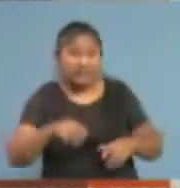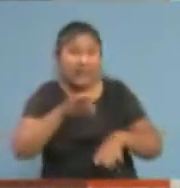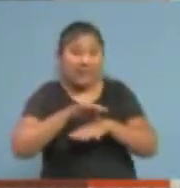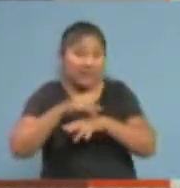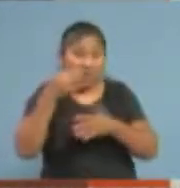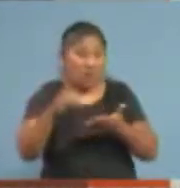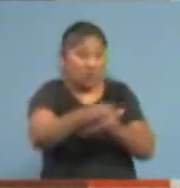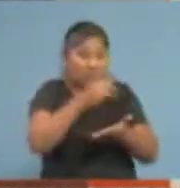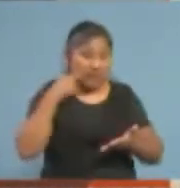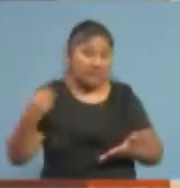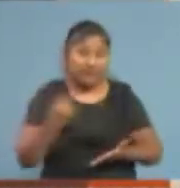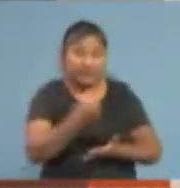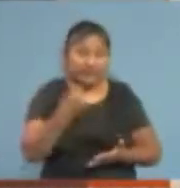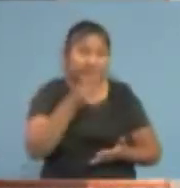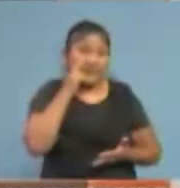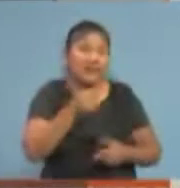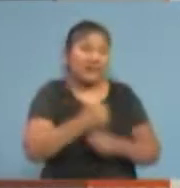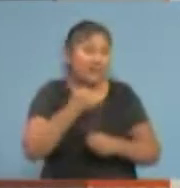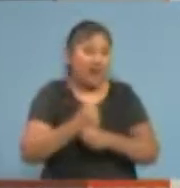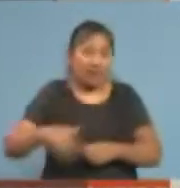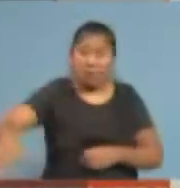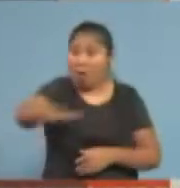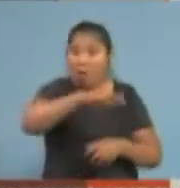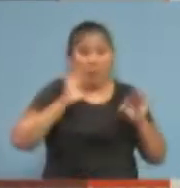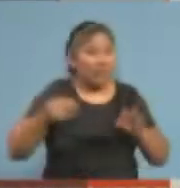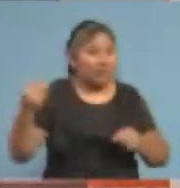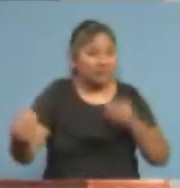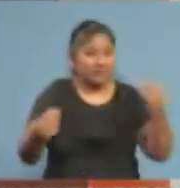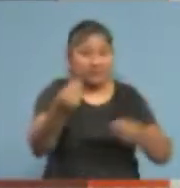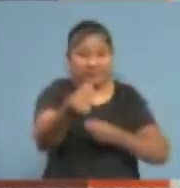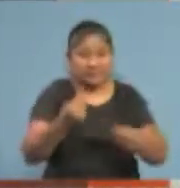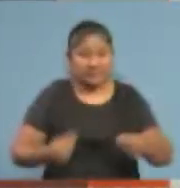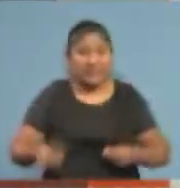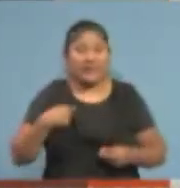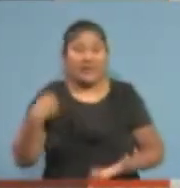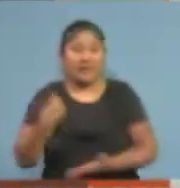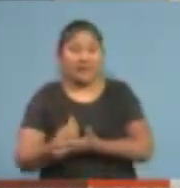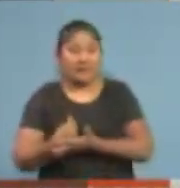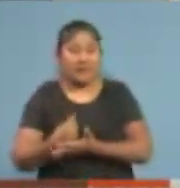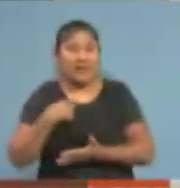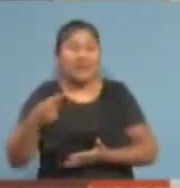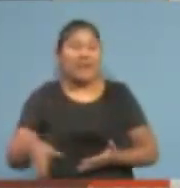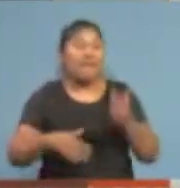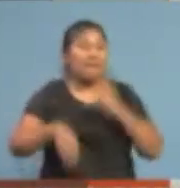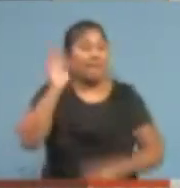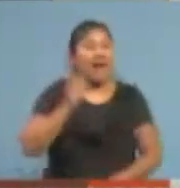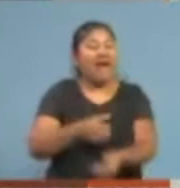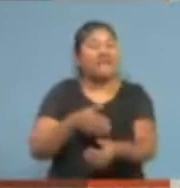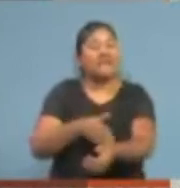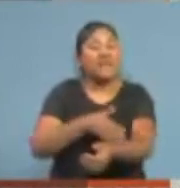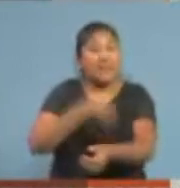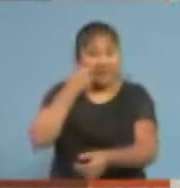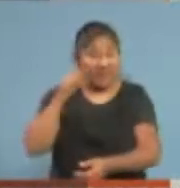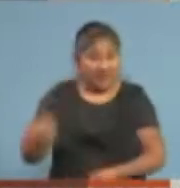la ciudad en distintos lugares estratégicos donde se se ubican sobre todo lo que es la vieja terminal la vieja terminal